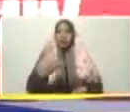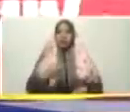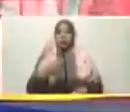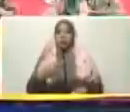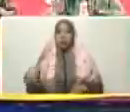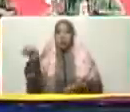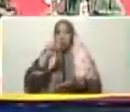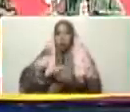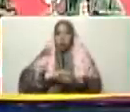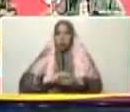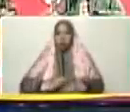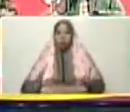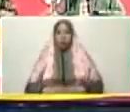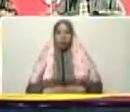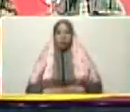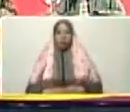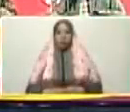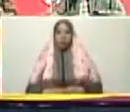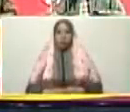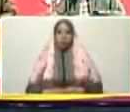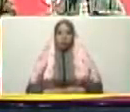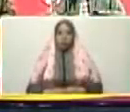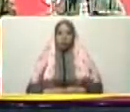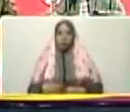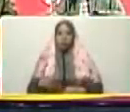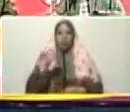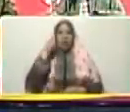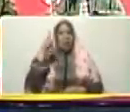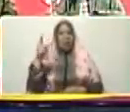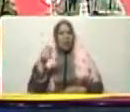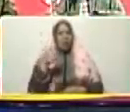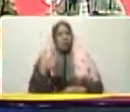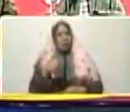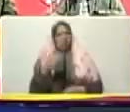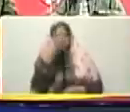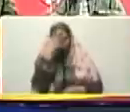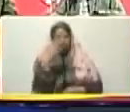pensemos no sé si expresó bien esta idea